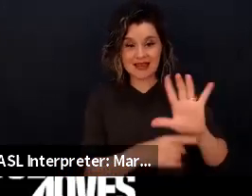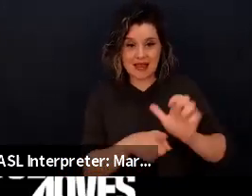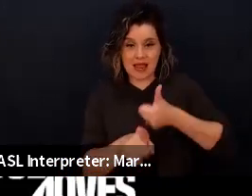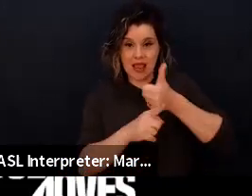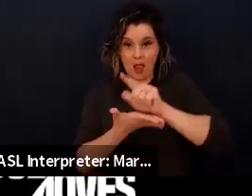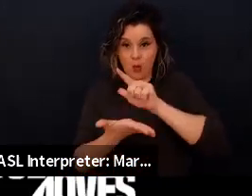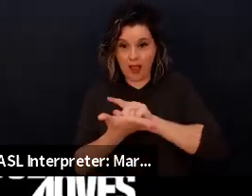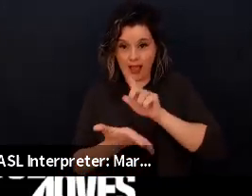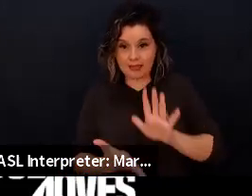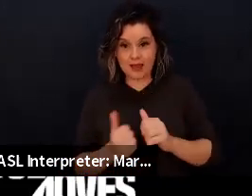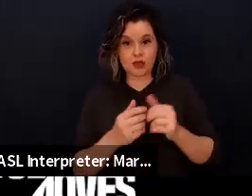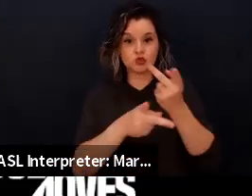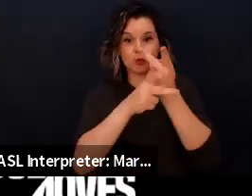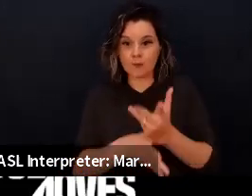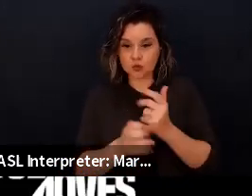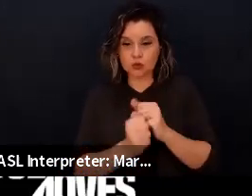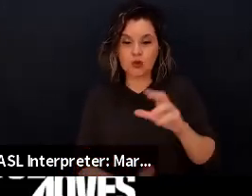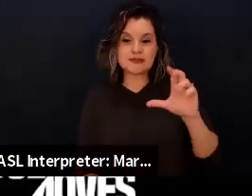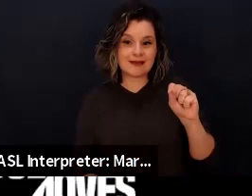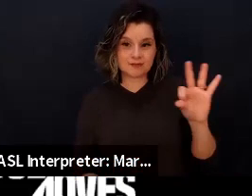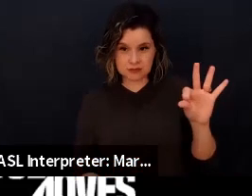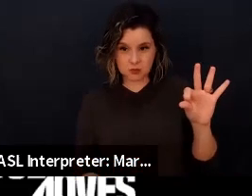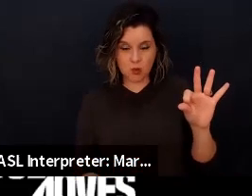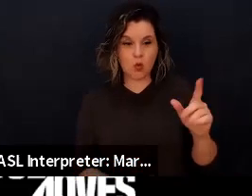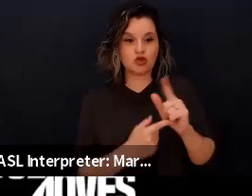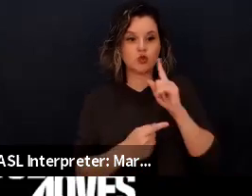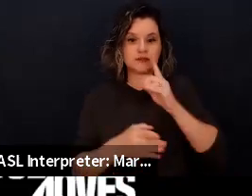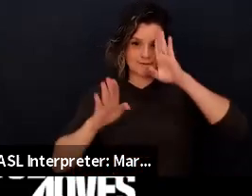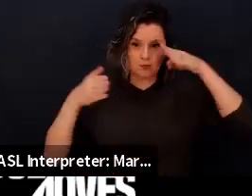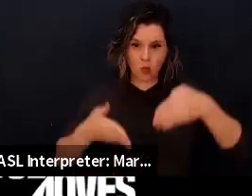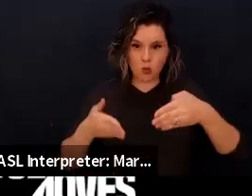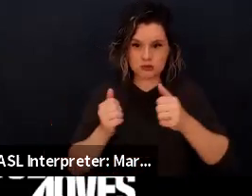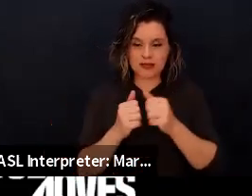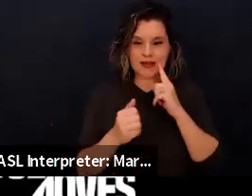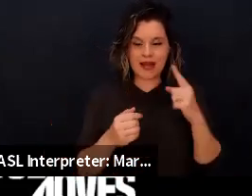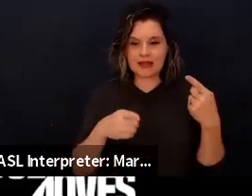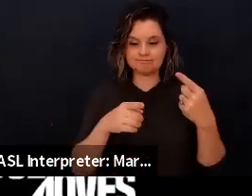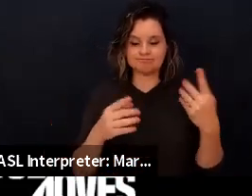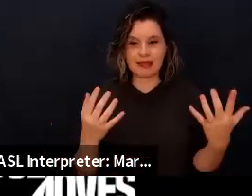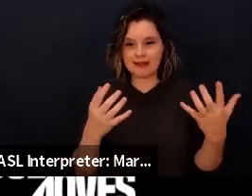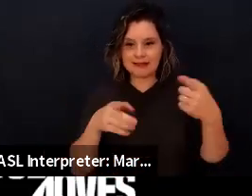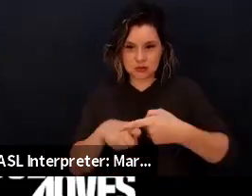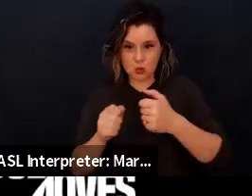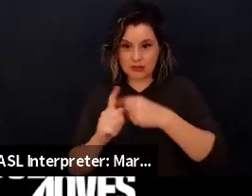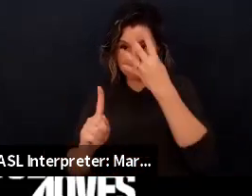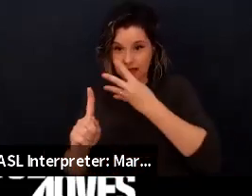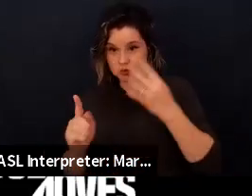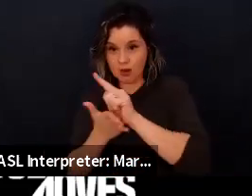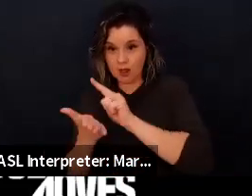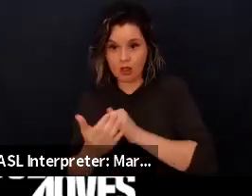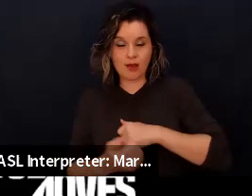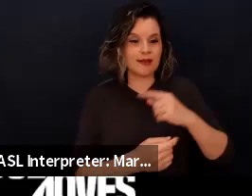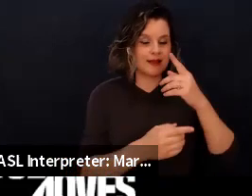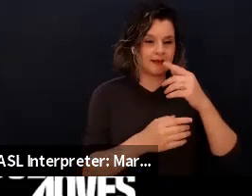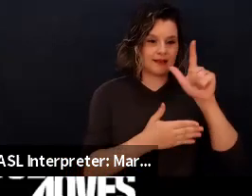abogada, supervisora en San Francisco, donde se enfoca en la intersección entre la ley de inmigración y la ley penal.